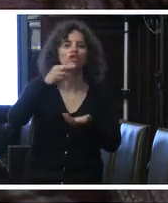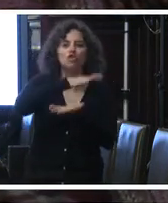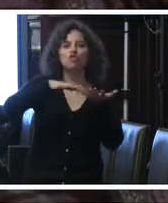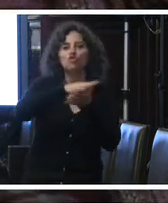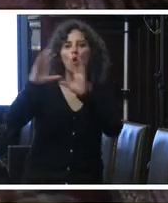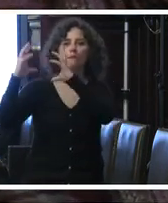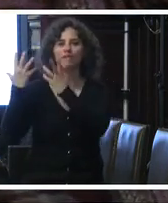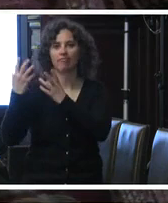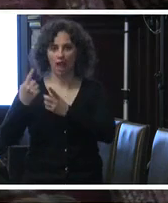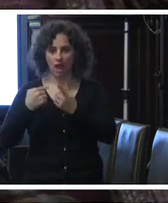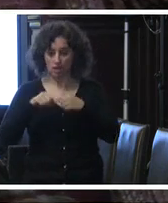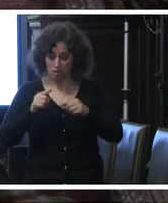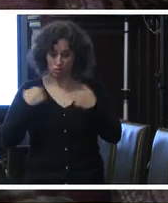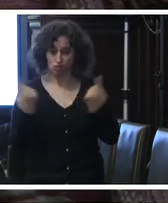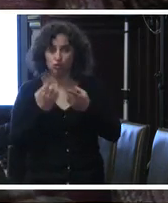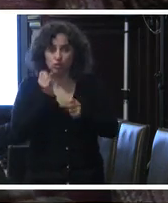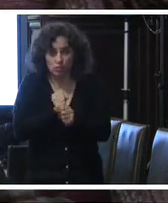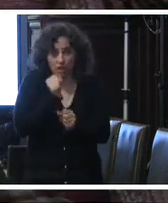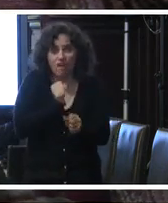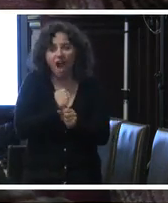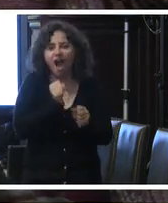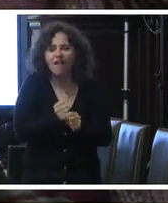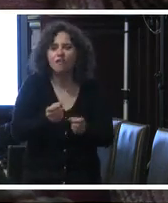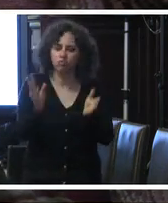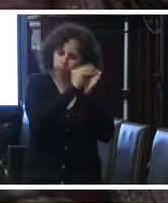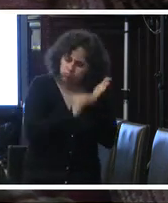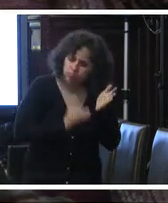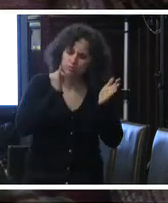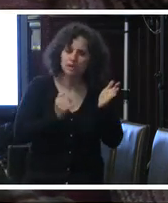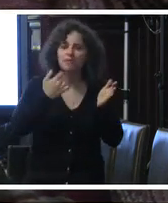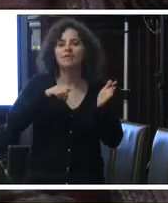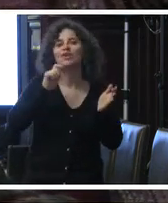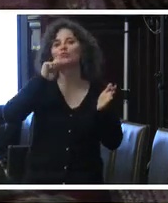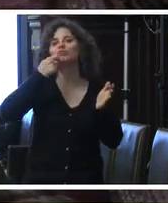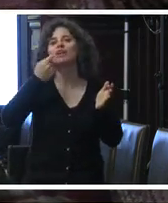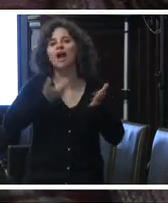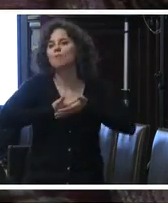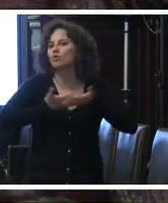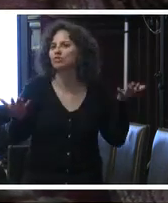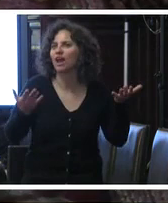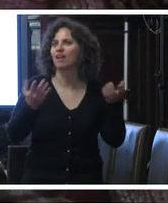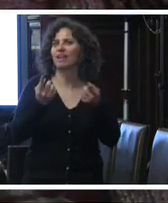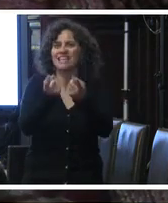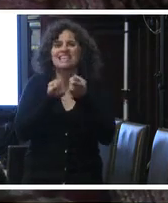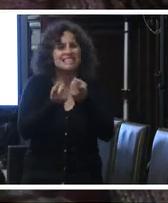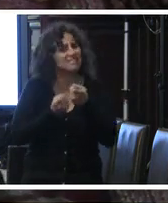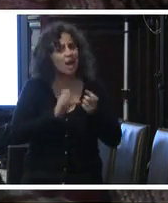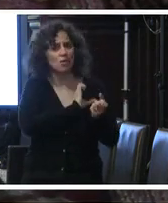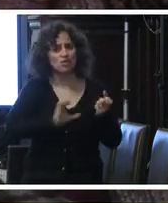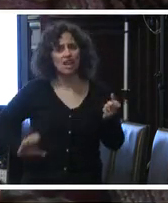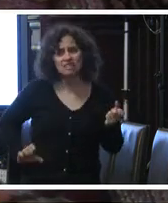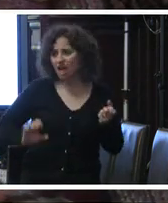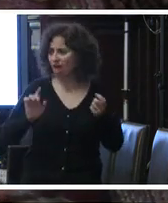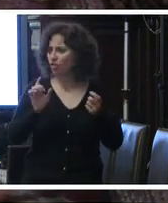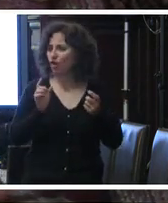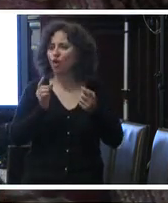desde sociedad civil estamos haciendo el esfuerzo de acopiar, pero sí nos gustaría recalcar la necesidad que nuestros estados,